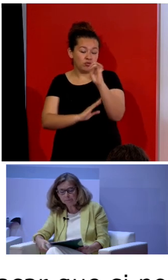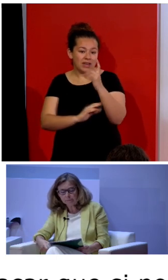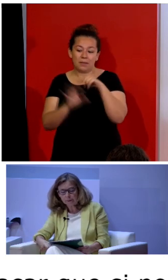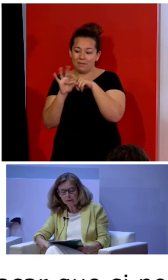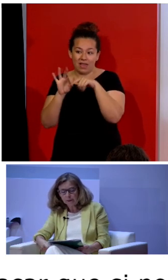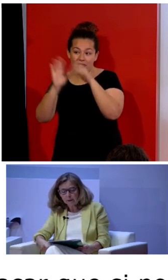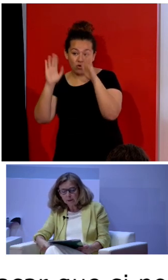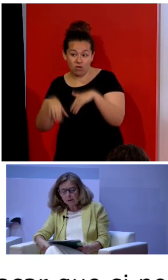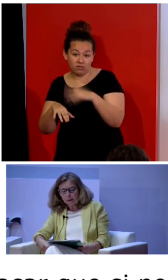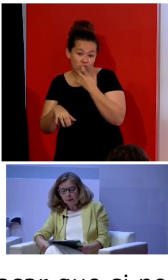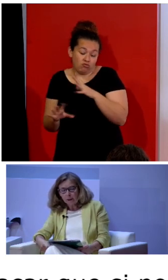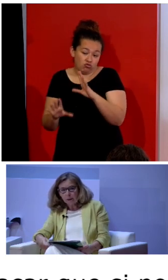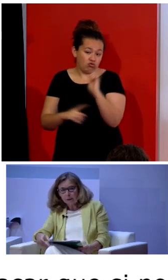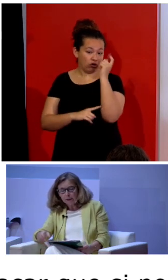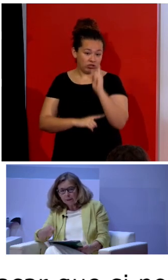plaza